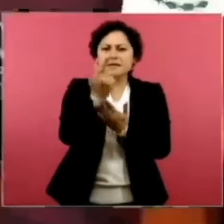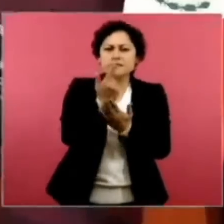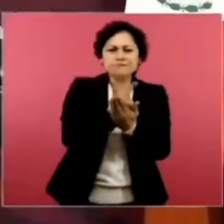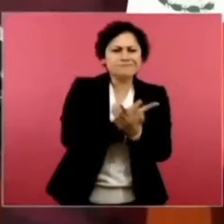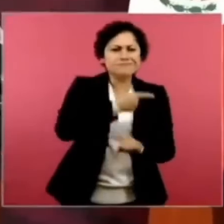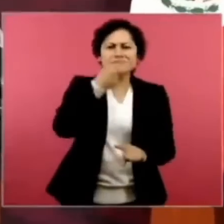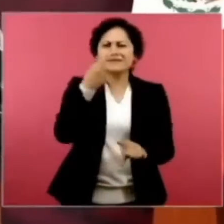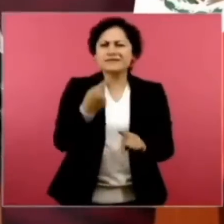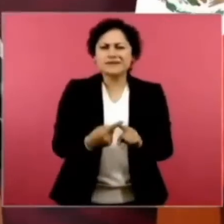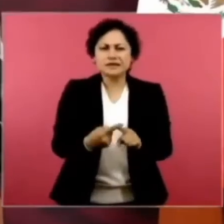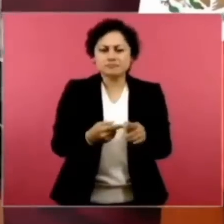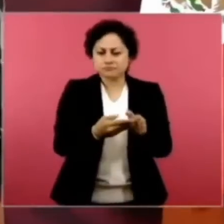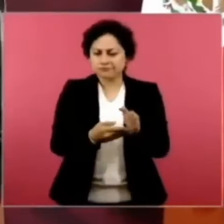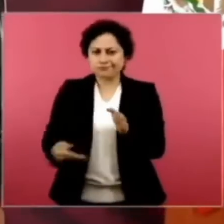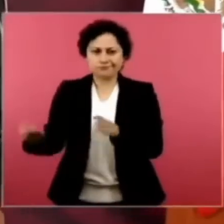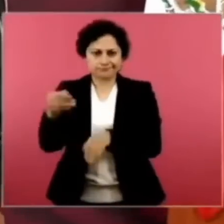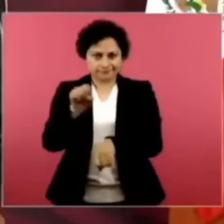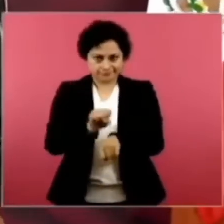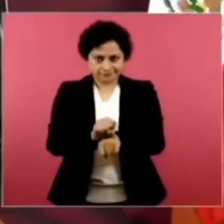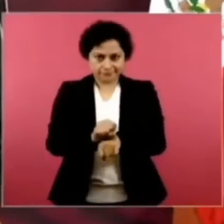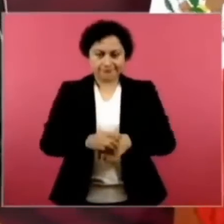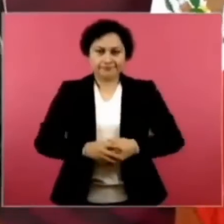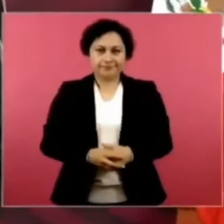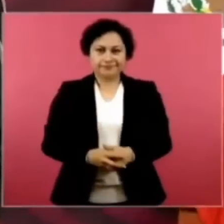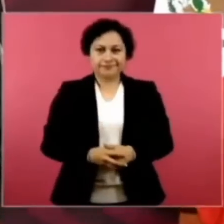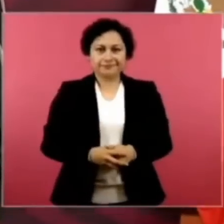semana, aunque,